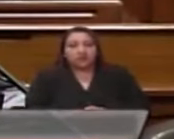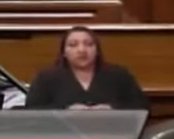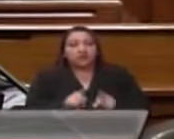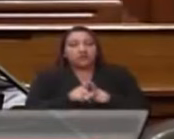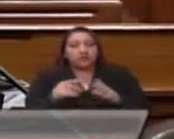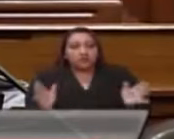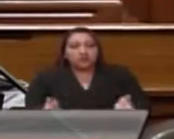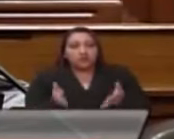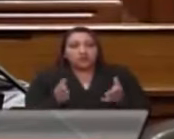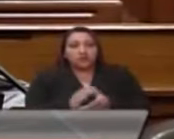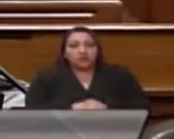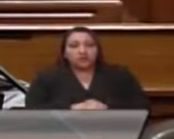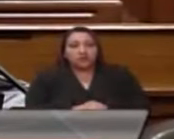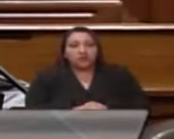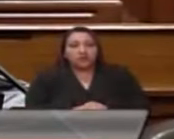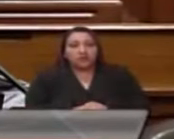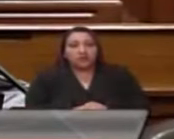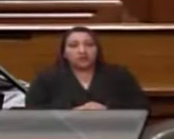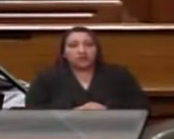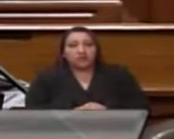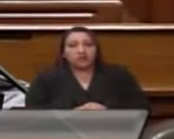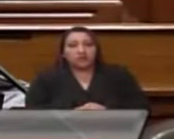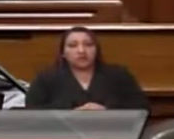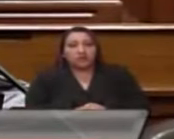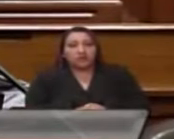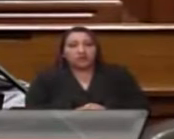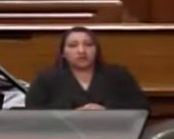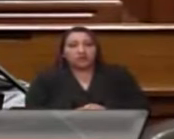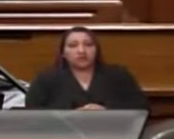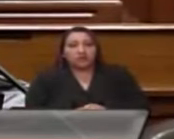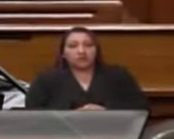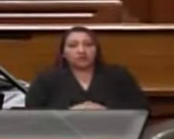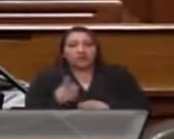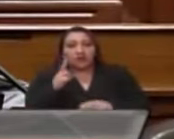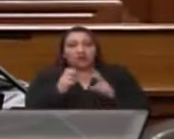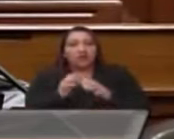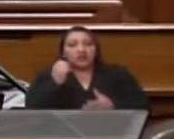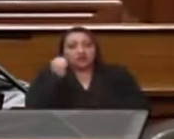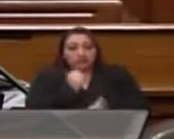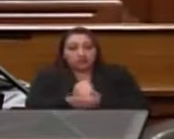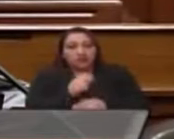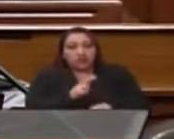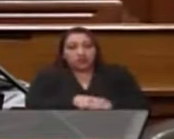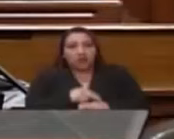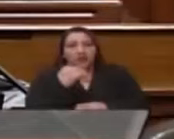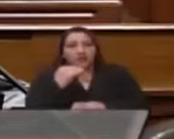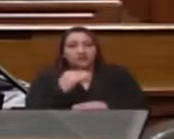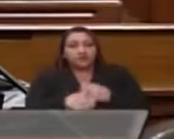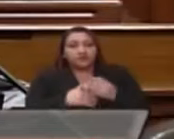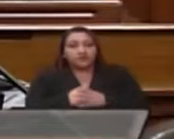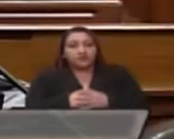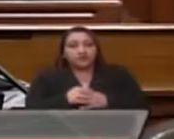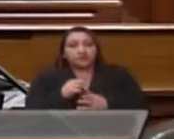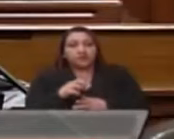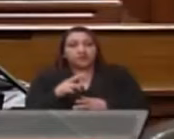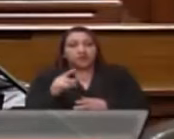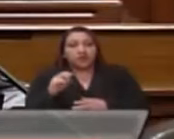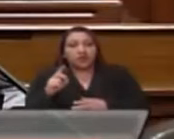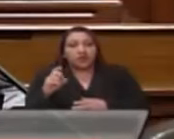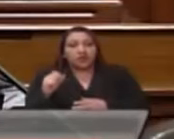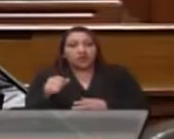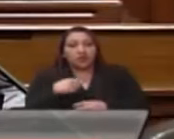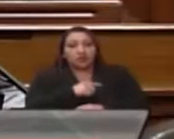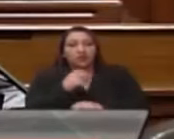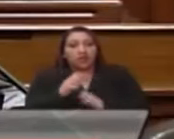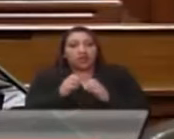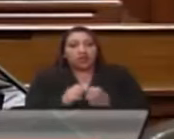Asimismo, impulsaremos la evaluación, ratificación y selección meritocrática de todos los procuradores